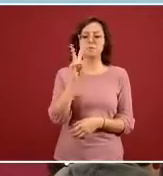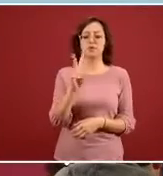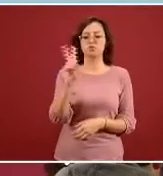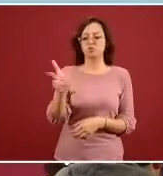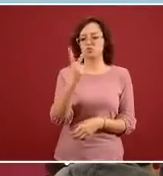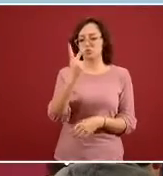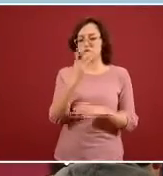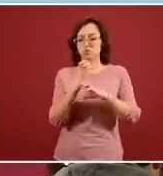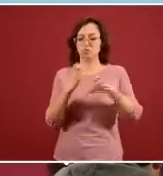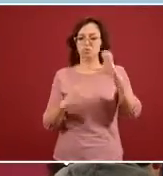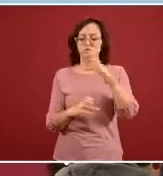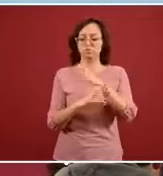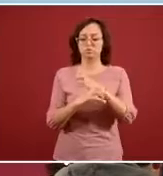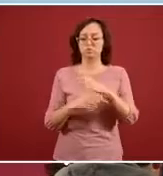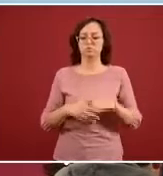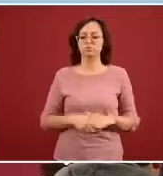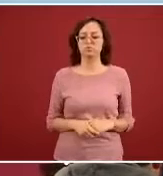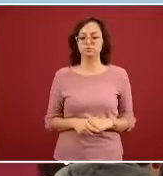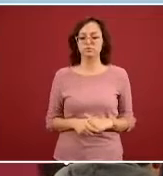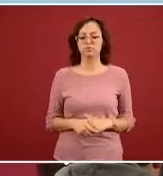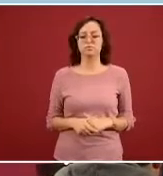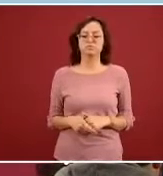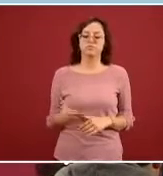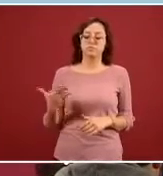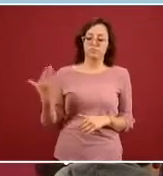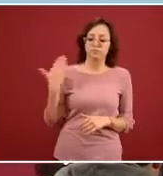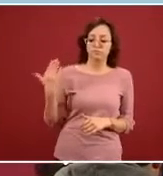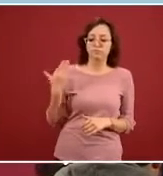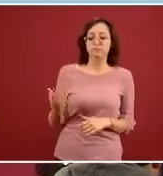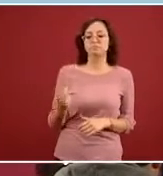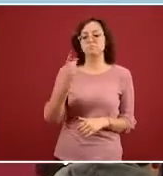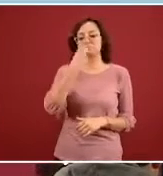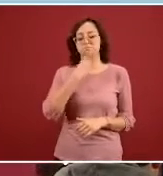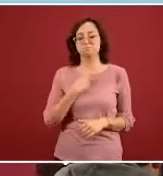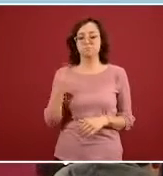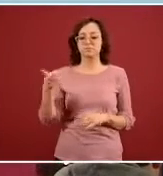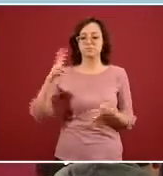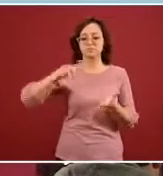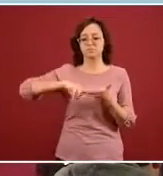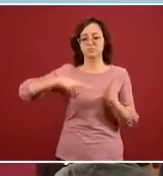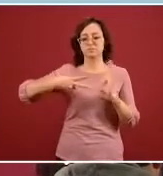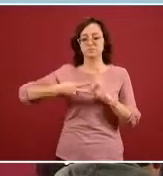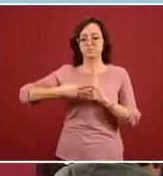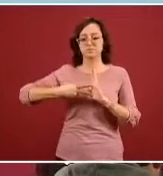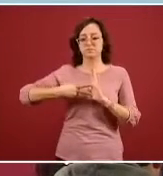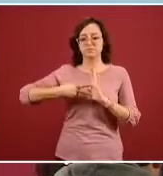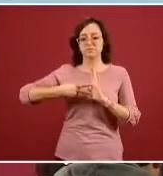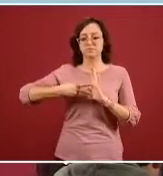La primera, recibimos un comentario que aprecio mucho del ingeniero